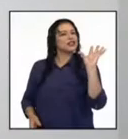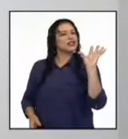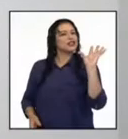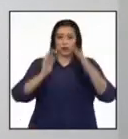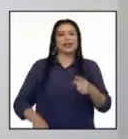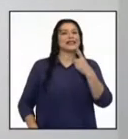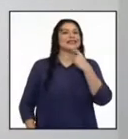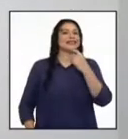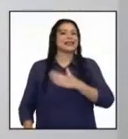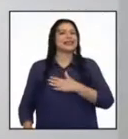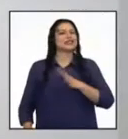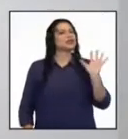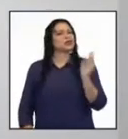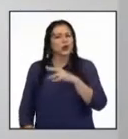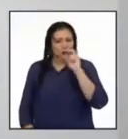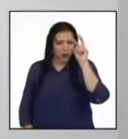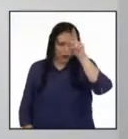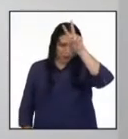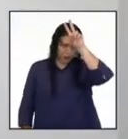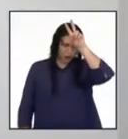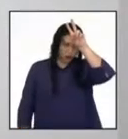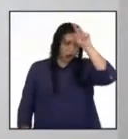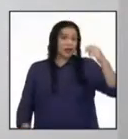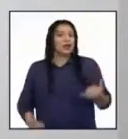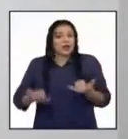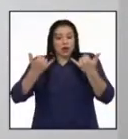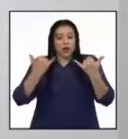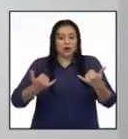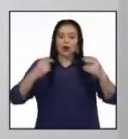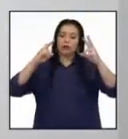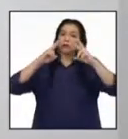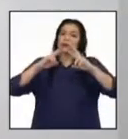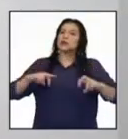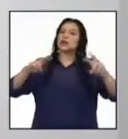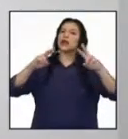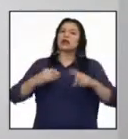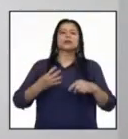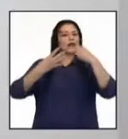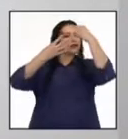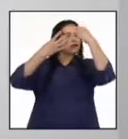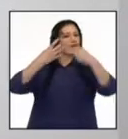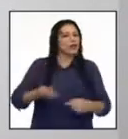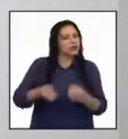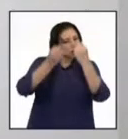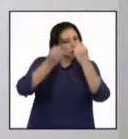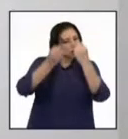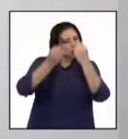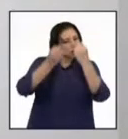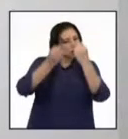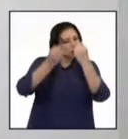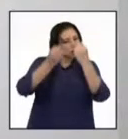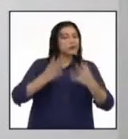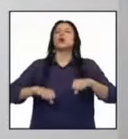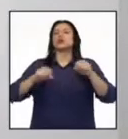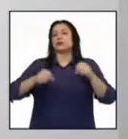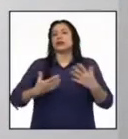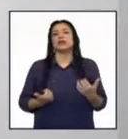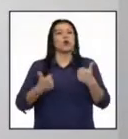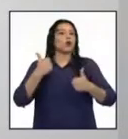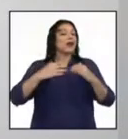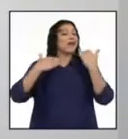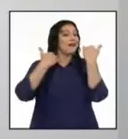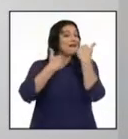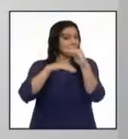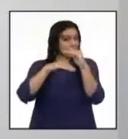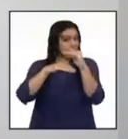de quinto de todo el Perú, con quienes hoy analizaremos varias fuentes sobre las posibilidades y